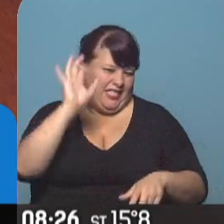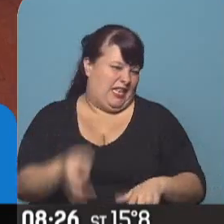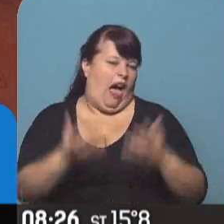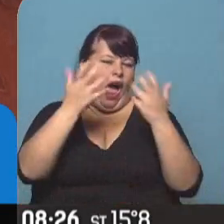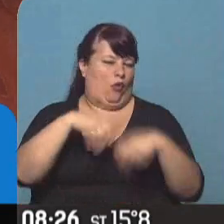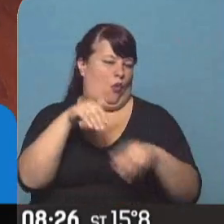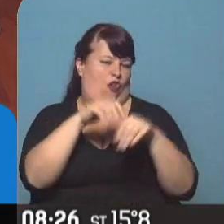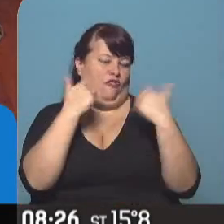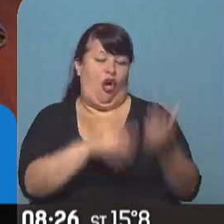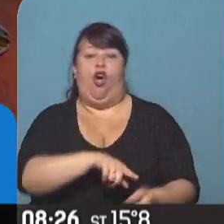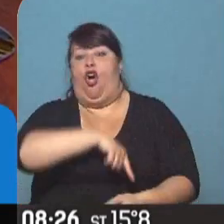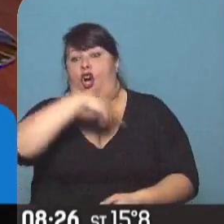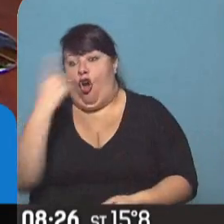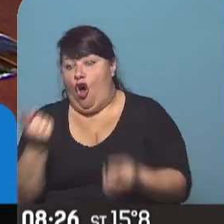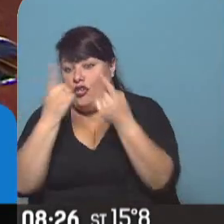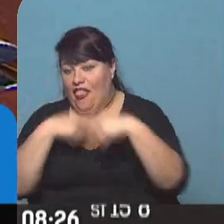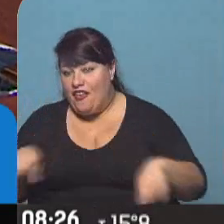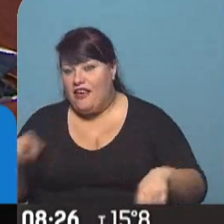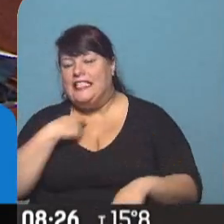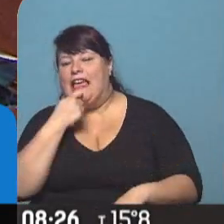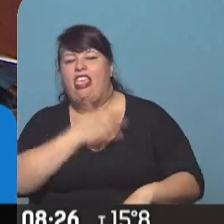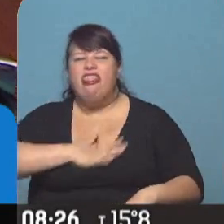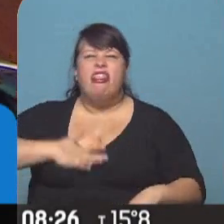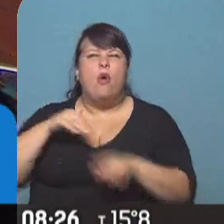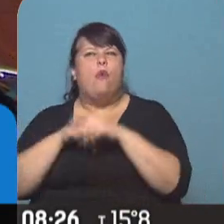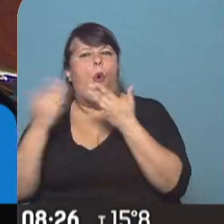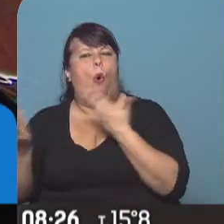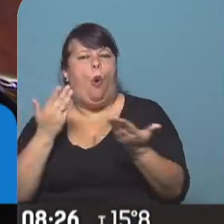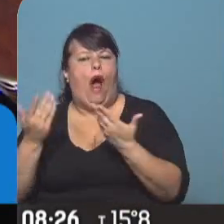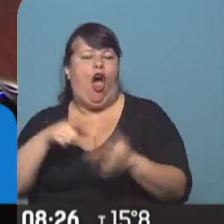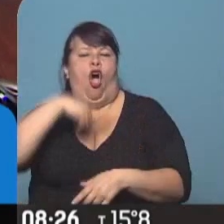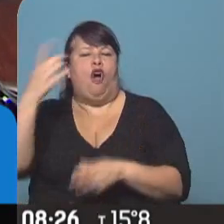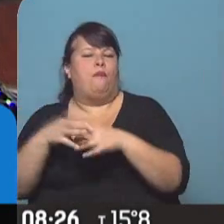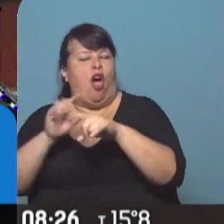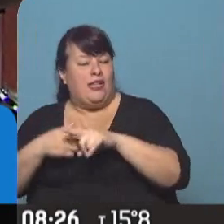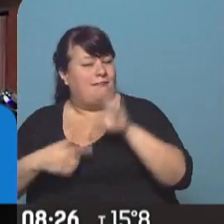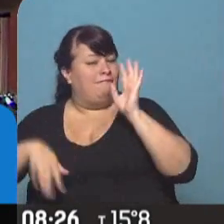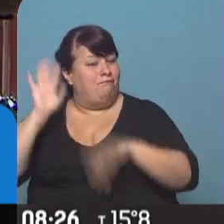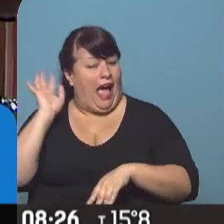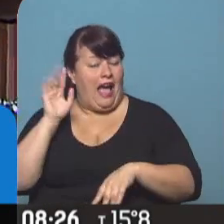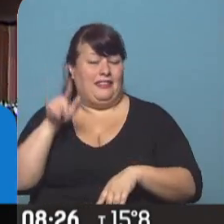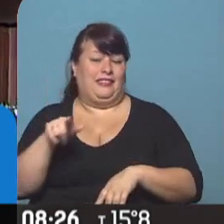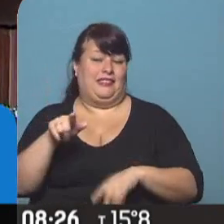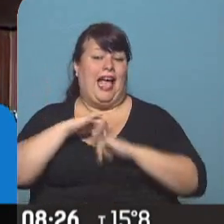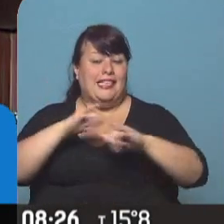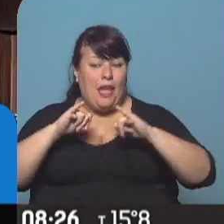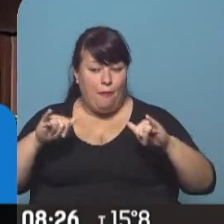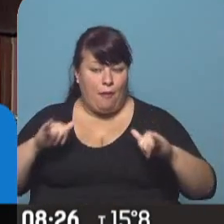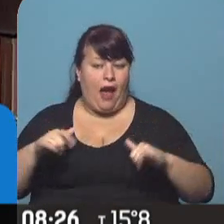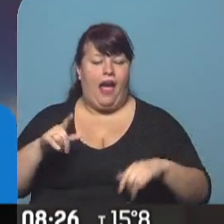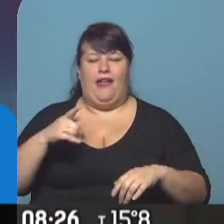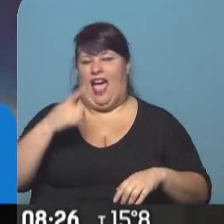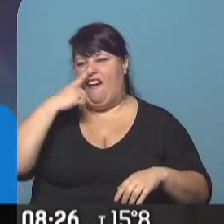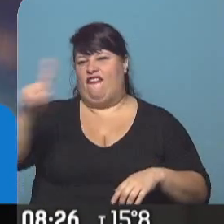vas a tener de tu lado y otra campaña muy diferente al indeciso al que va a votar otro partido generalmente esos spots ocurren